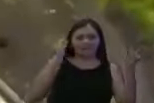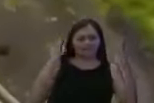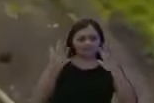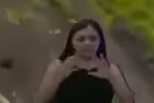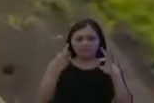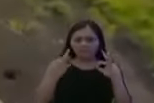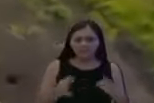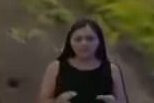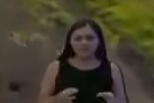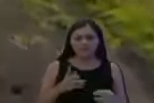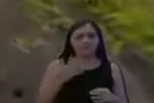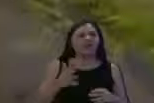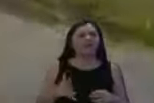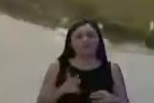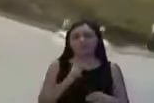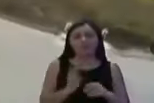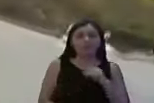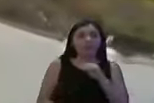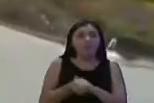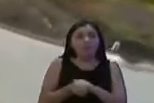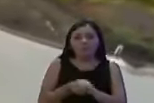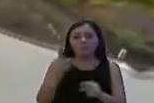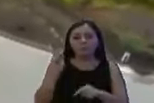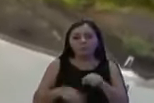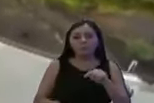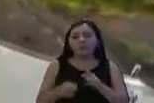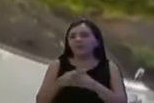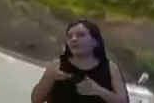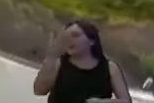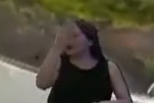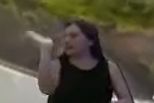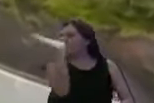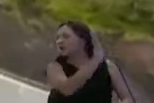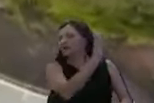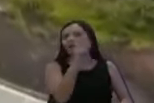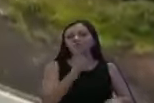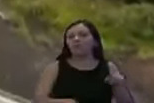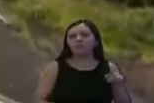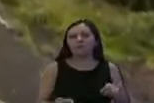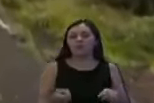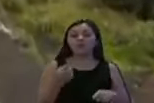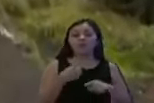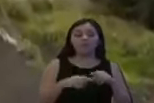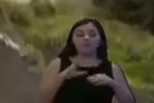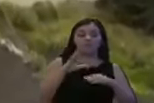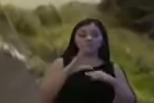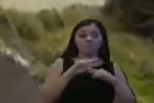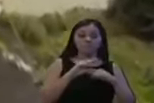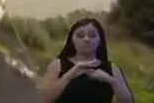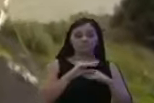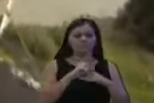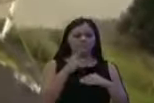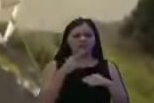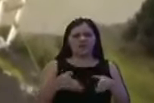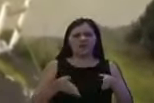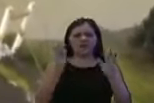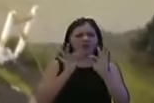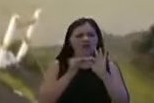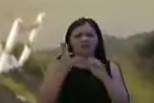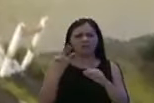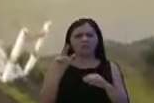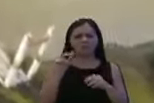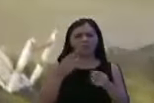y como no pueden tapar el sol con un dedo los sufridores los Contreras qué dicen sin menos asfalto y más libertad hace